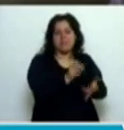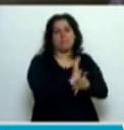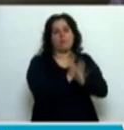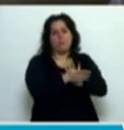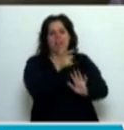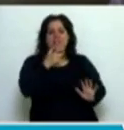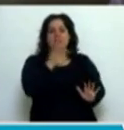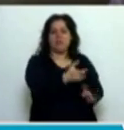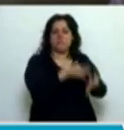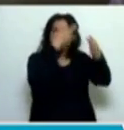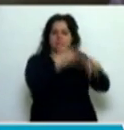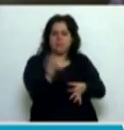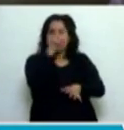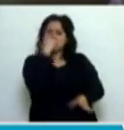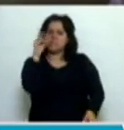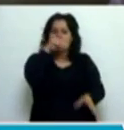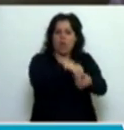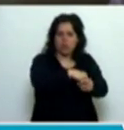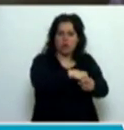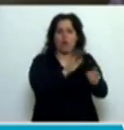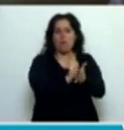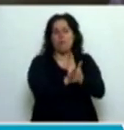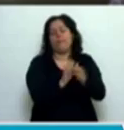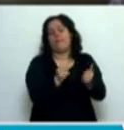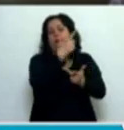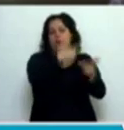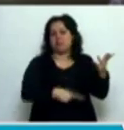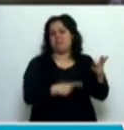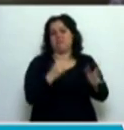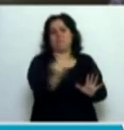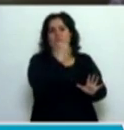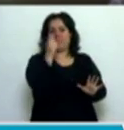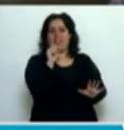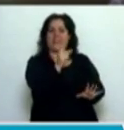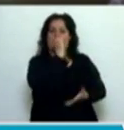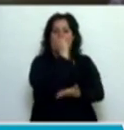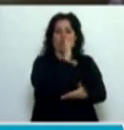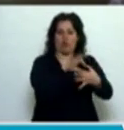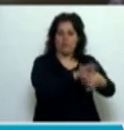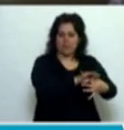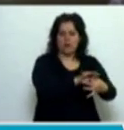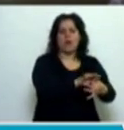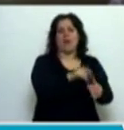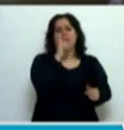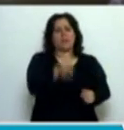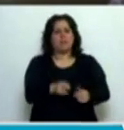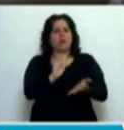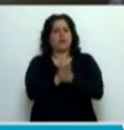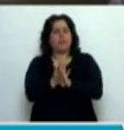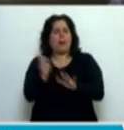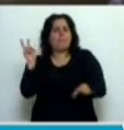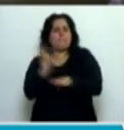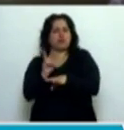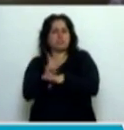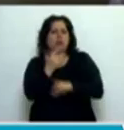definir la presencia estatal en rubros importantes de la economía, es definirlo sobre la base de proteger